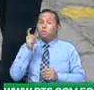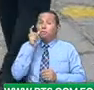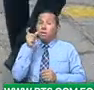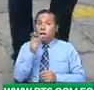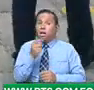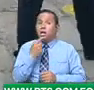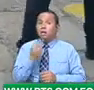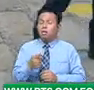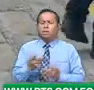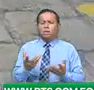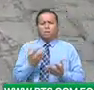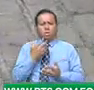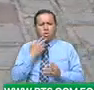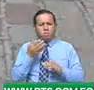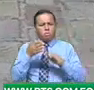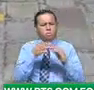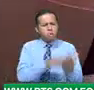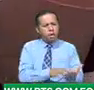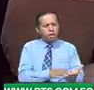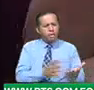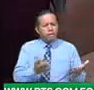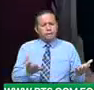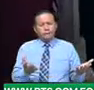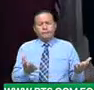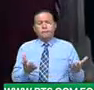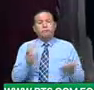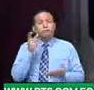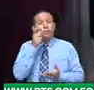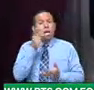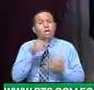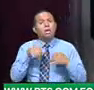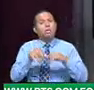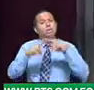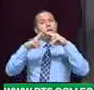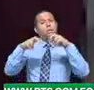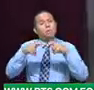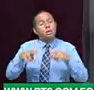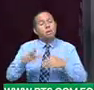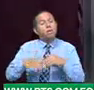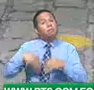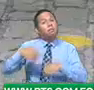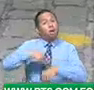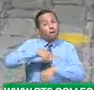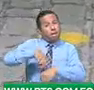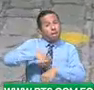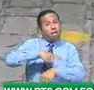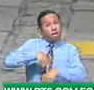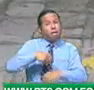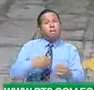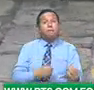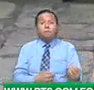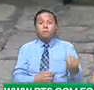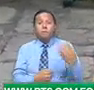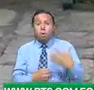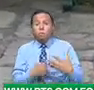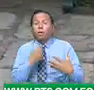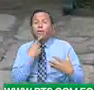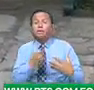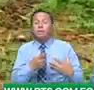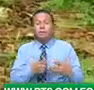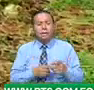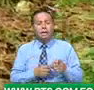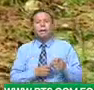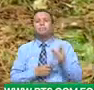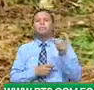muerte violenta. Al paso de varias horas extraoficialmente, se conoció que el autor del hecho de sangre